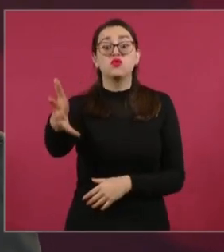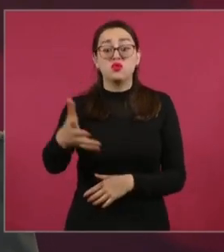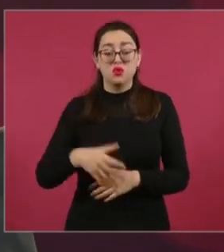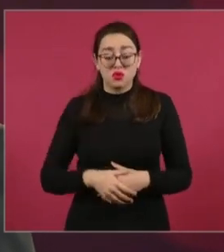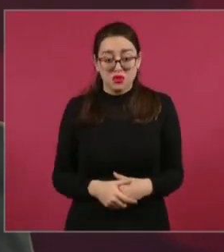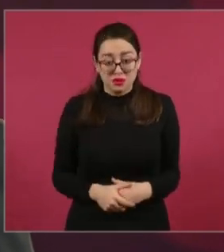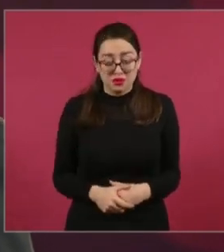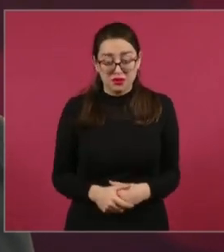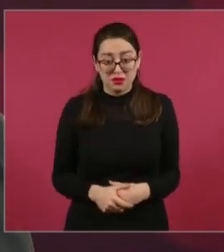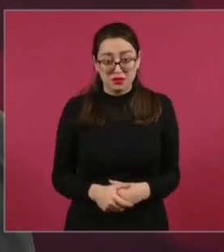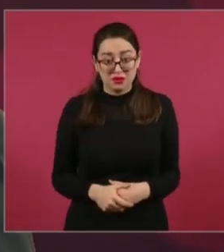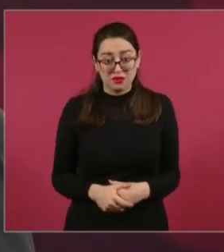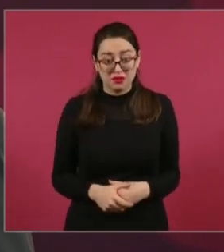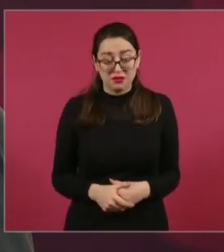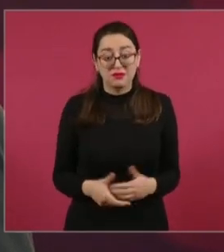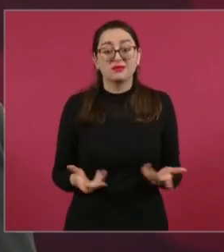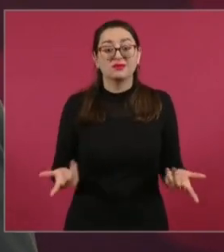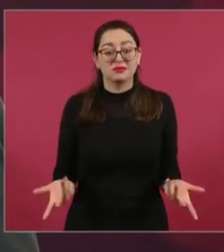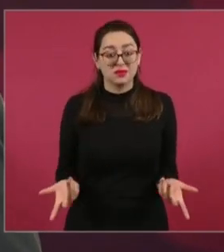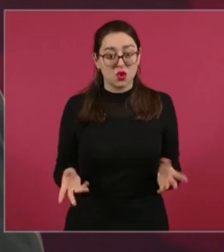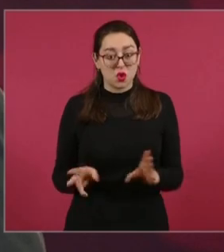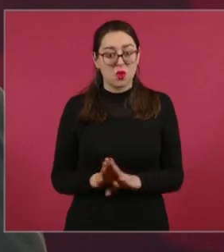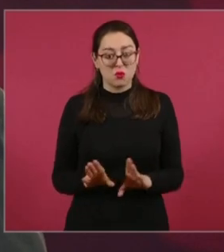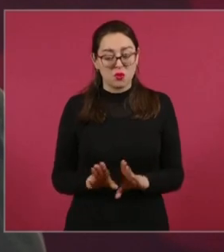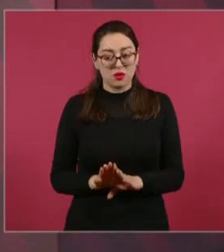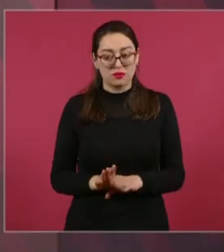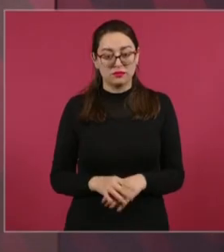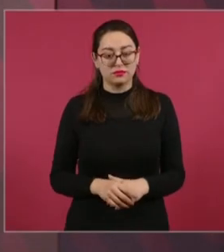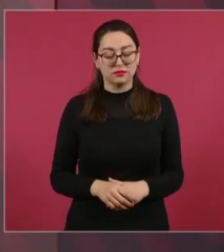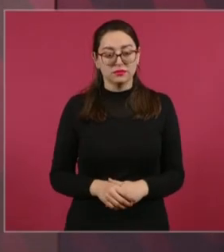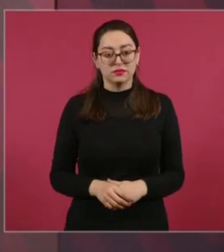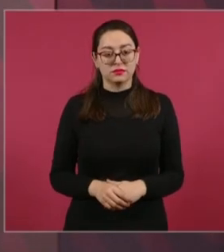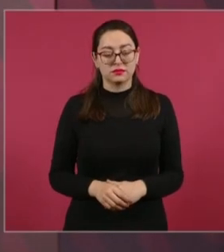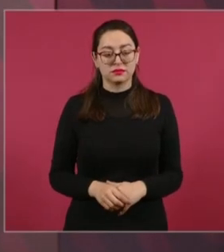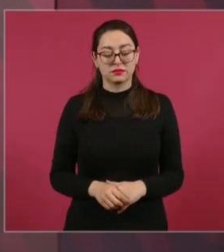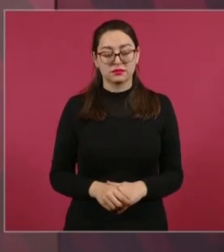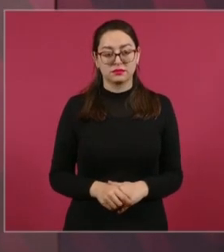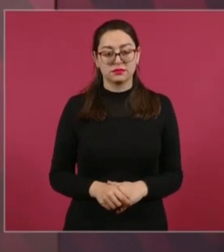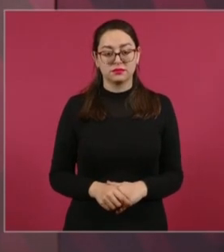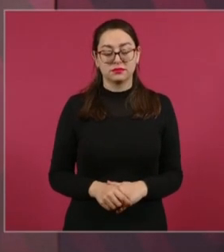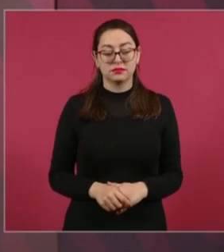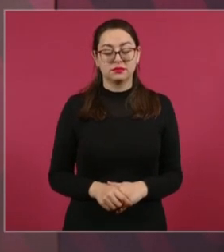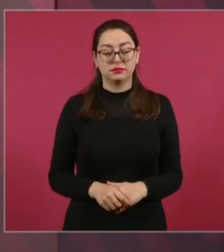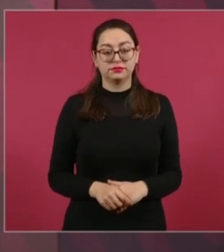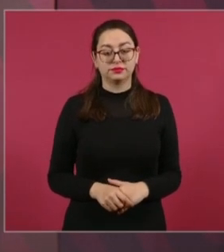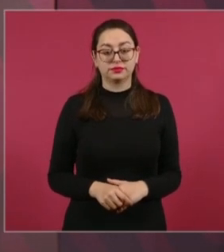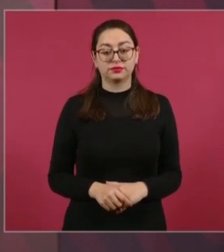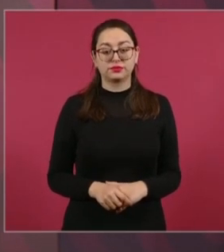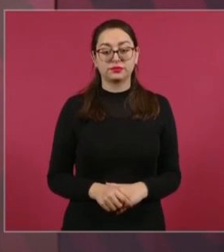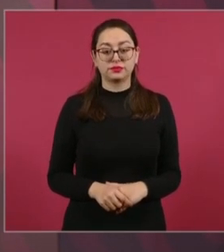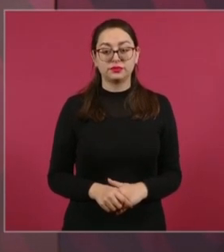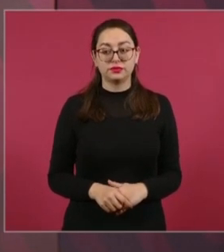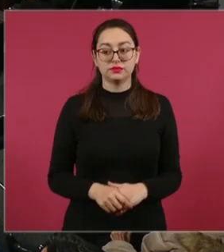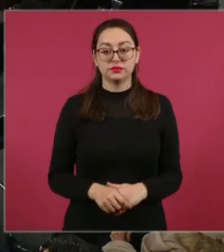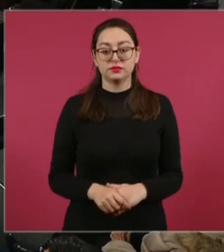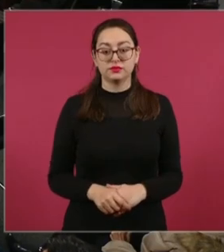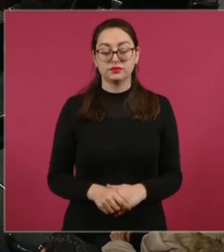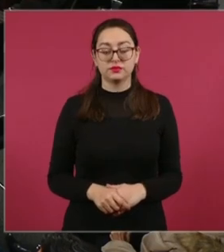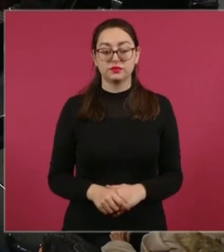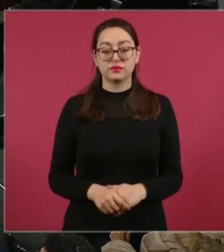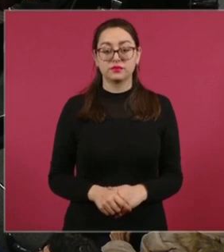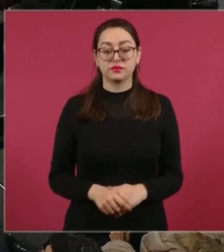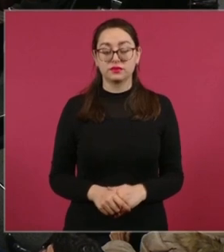¿qué futuro para los que vienen detrás? ¿Y si sale salida de investigación también, diga la investigación por ahí?